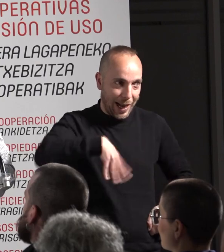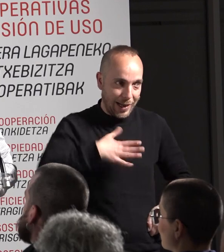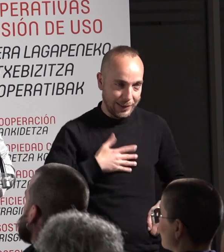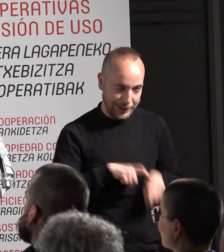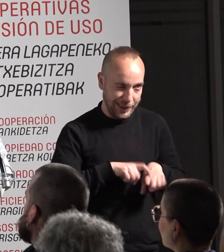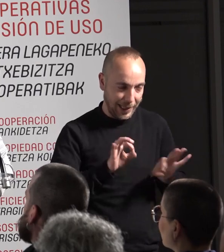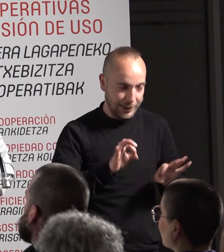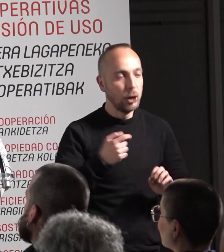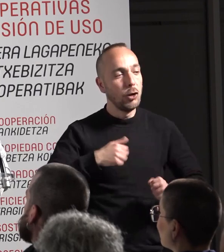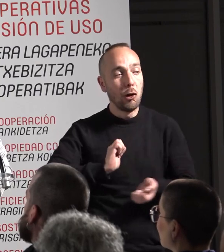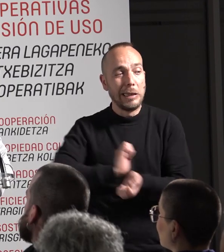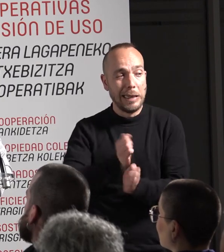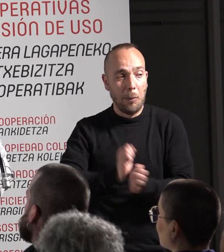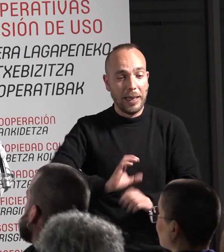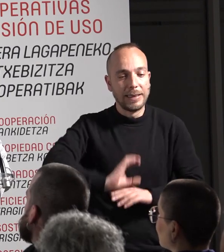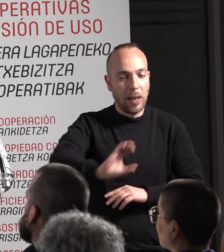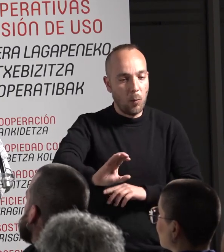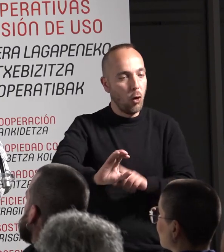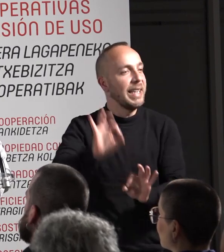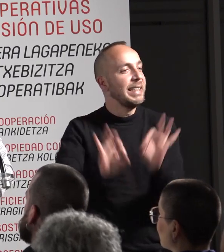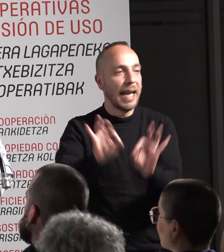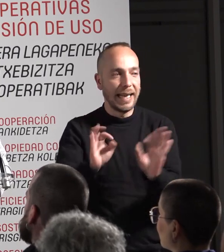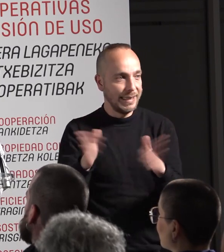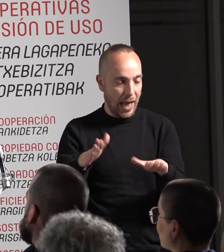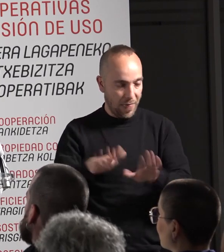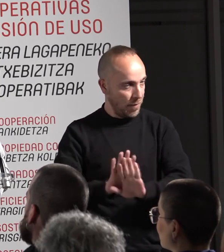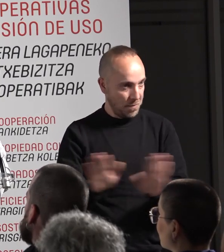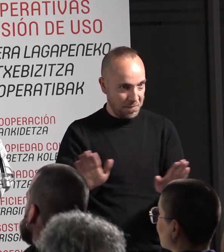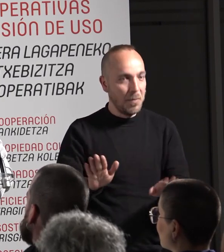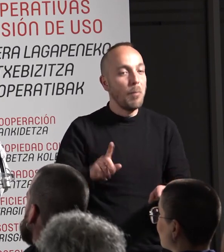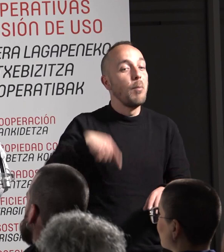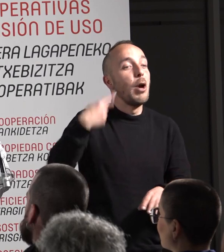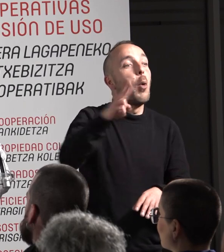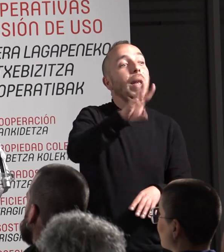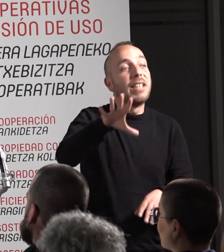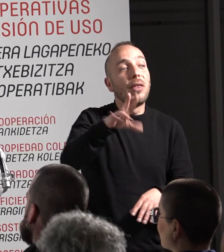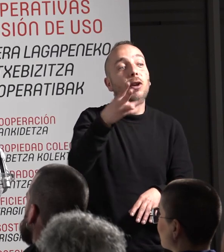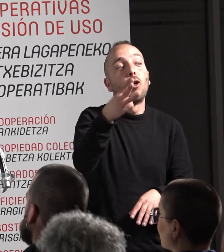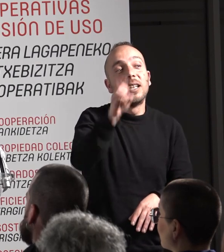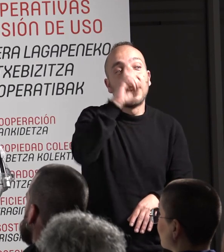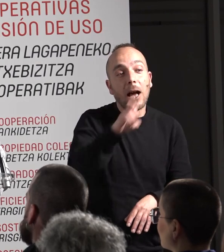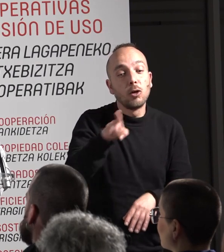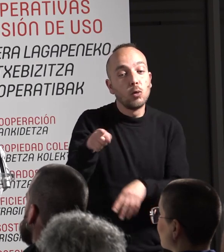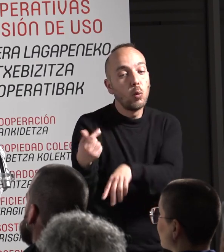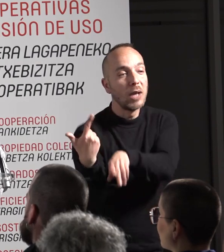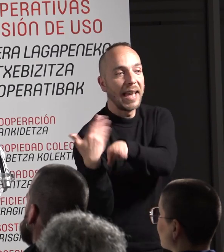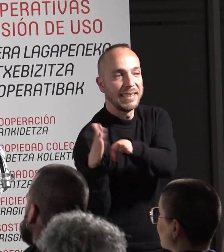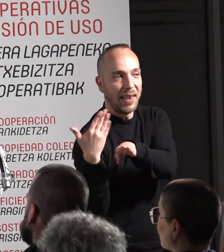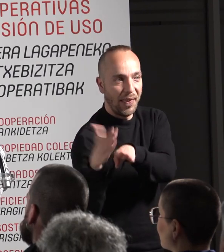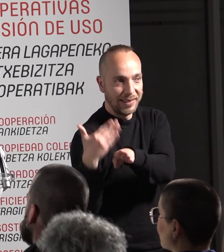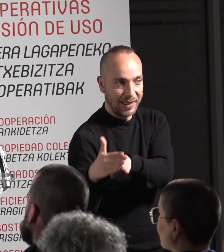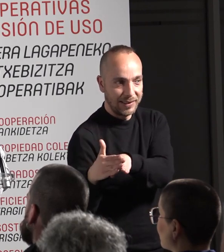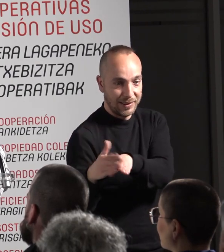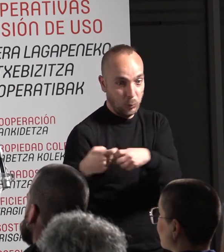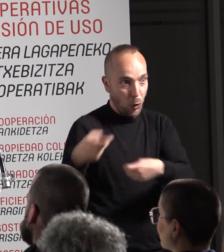Te voy a prestar, no te voy a cobrar interés, pero al cabo de 25 o 30 años, tus excedentes de